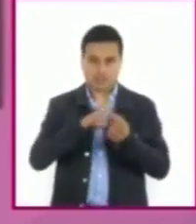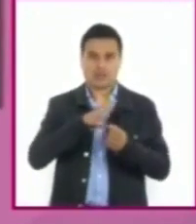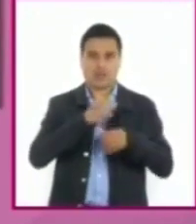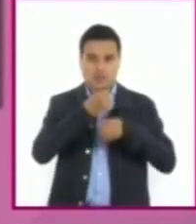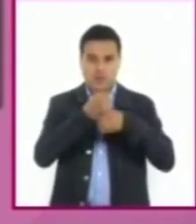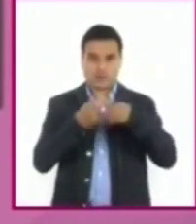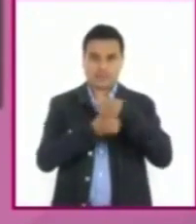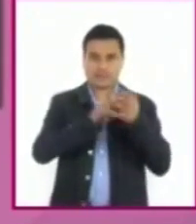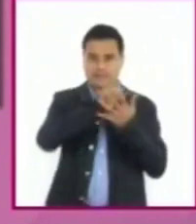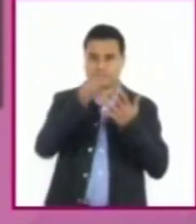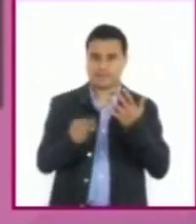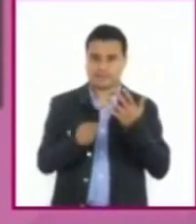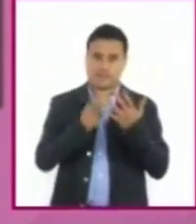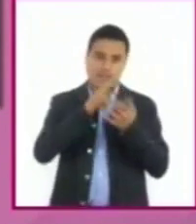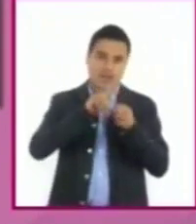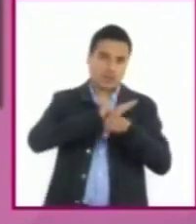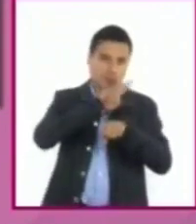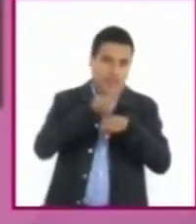componentes naturales,